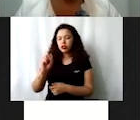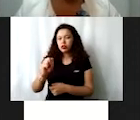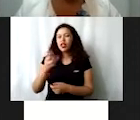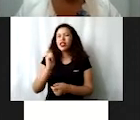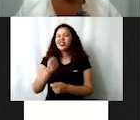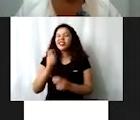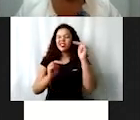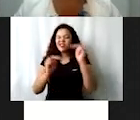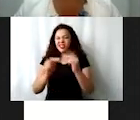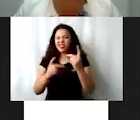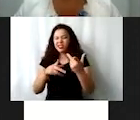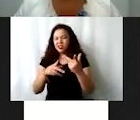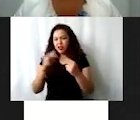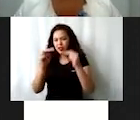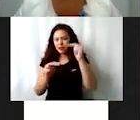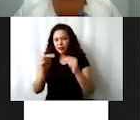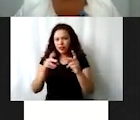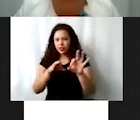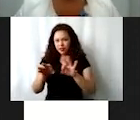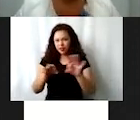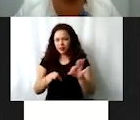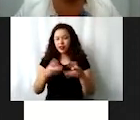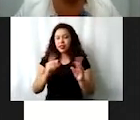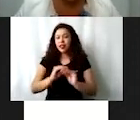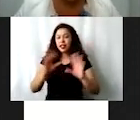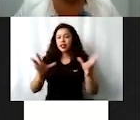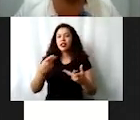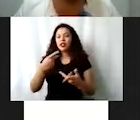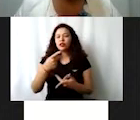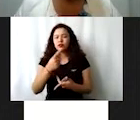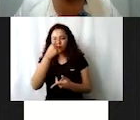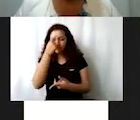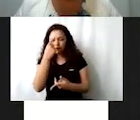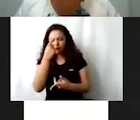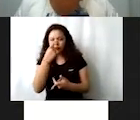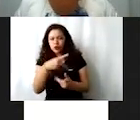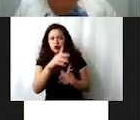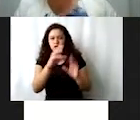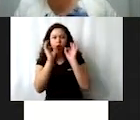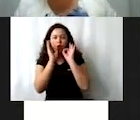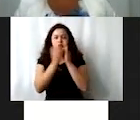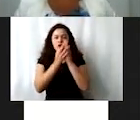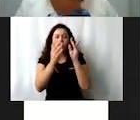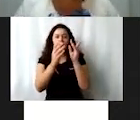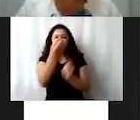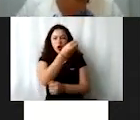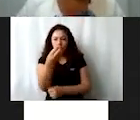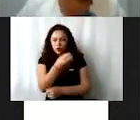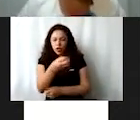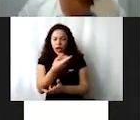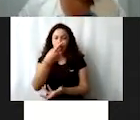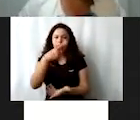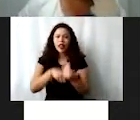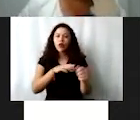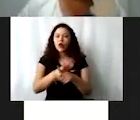diseño organizacional, por supuesto, que condicionaba lo que es la estructura de los puestos que las contenían,